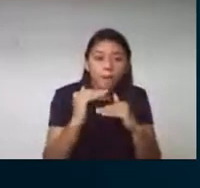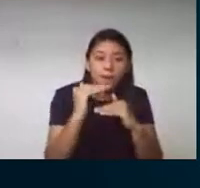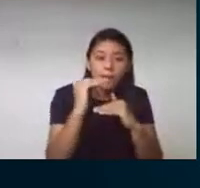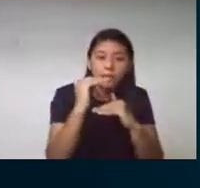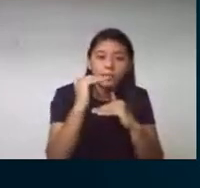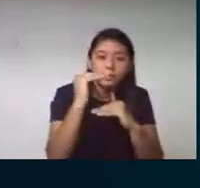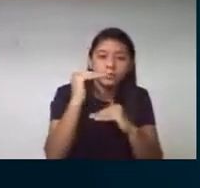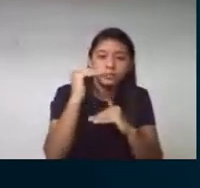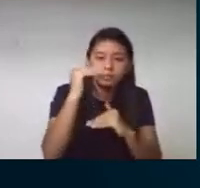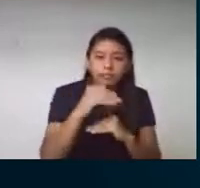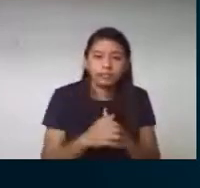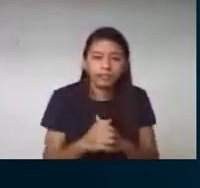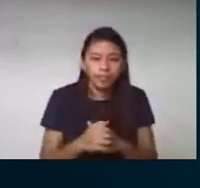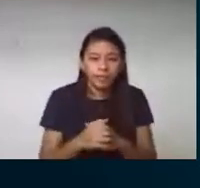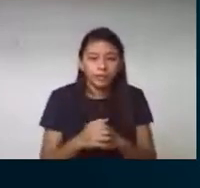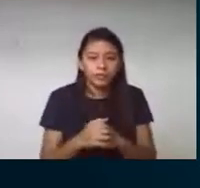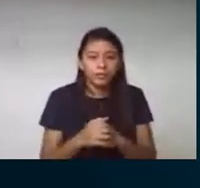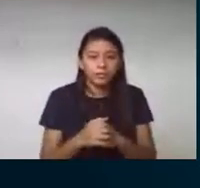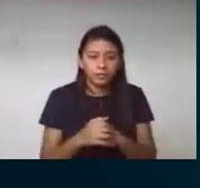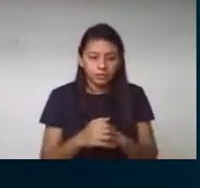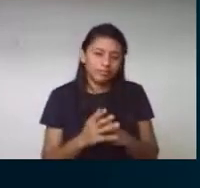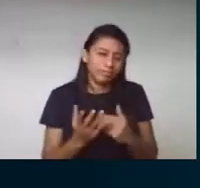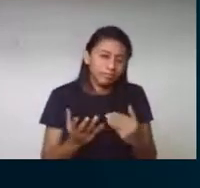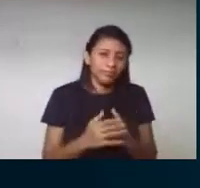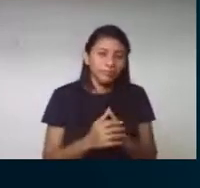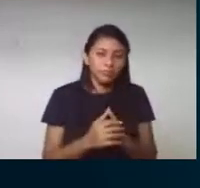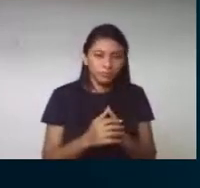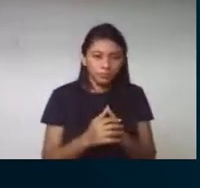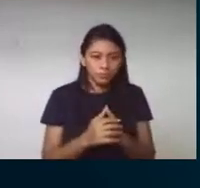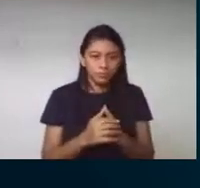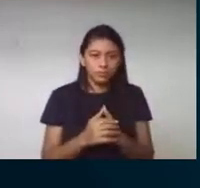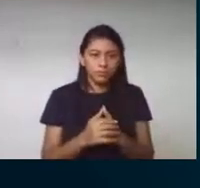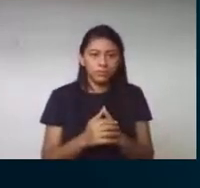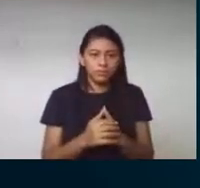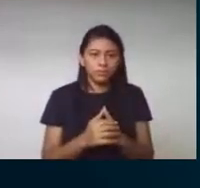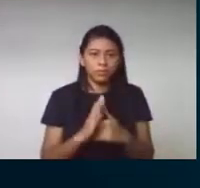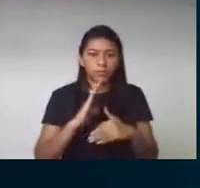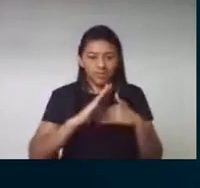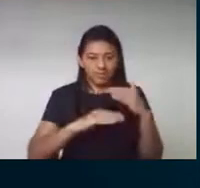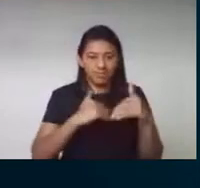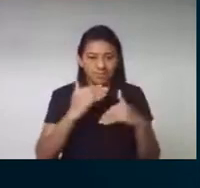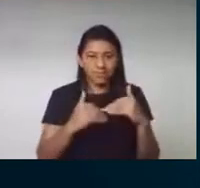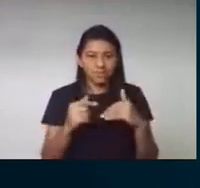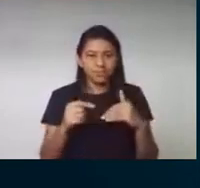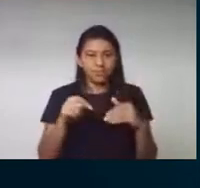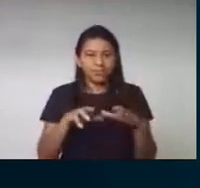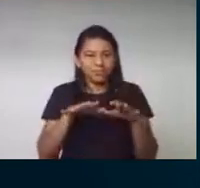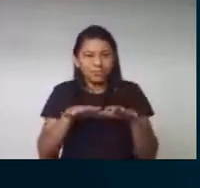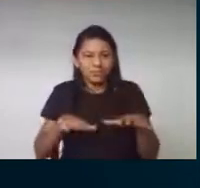mercado insatisfecho, no en la misma proporción, pero hay una oportunidad de crecimiento en este nicho.